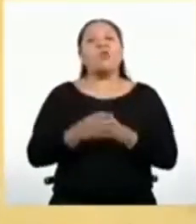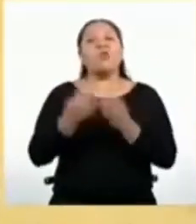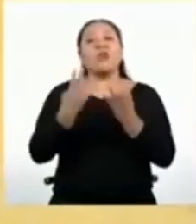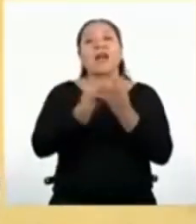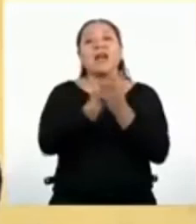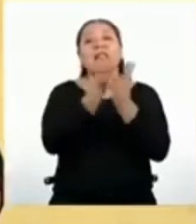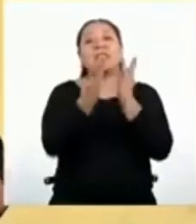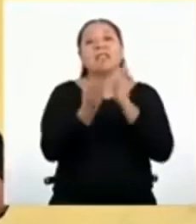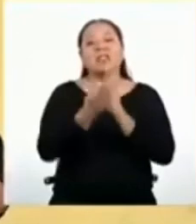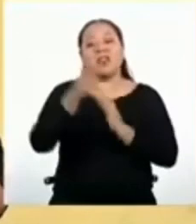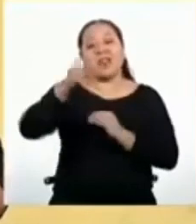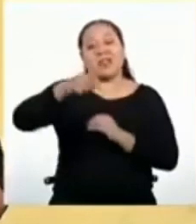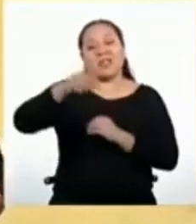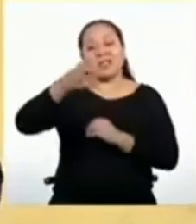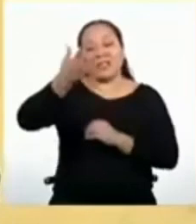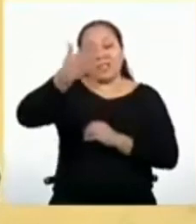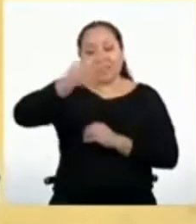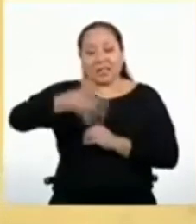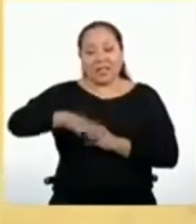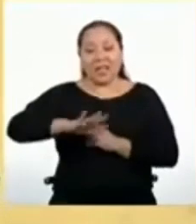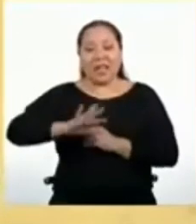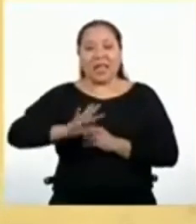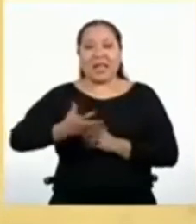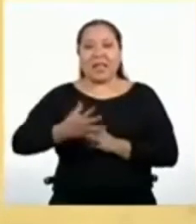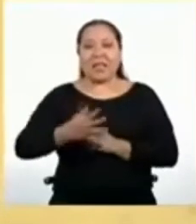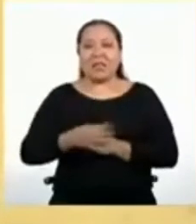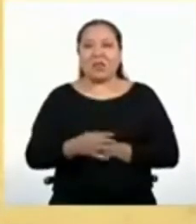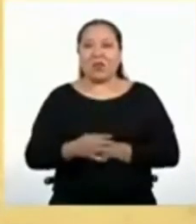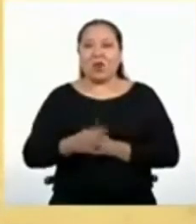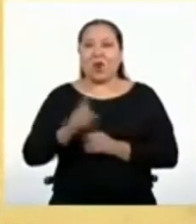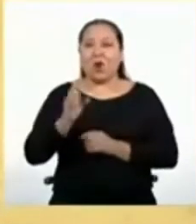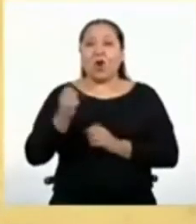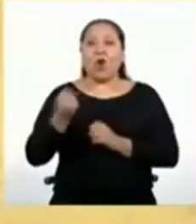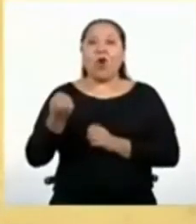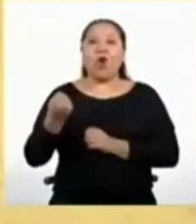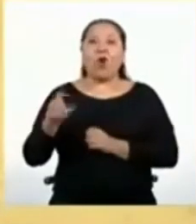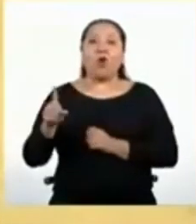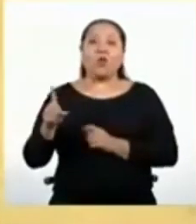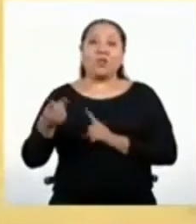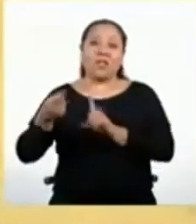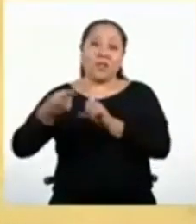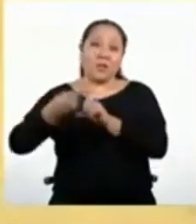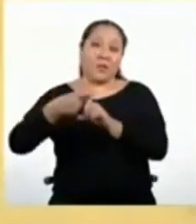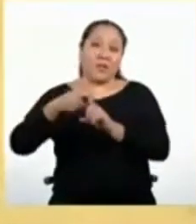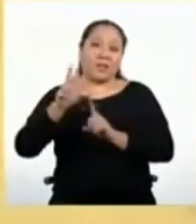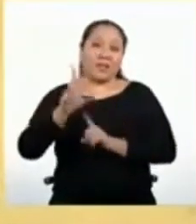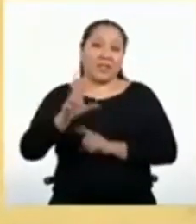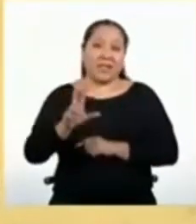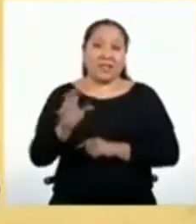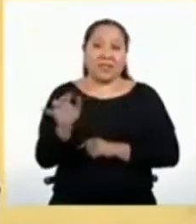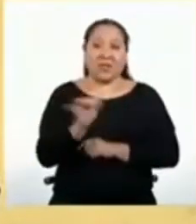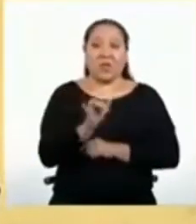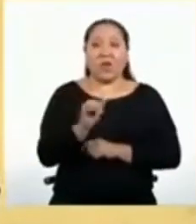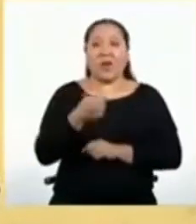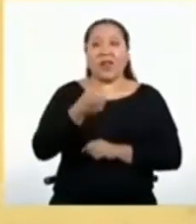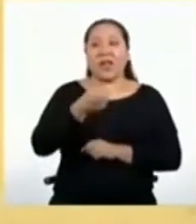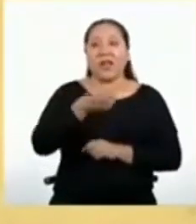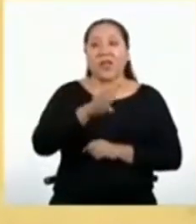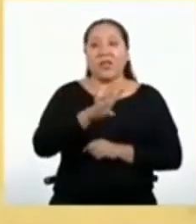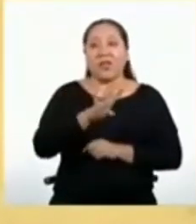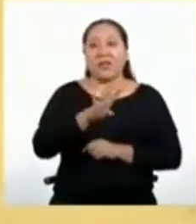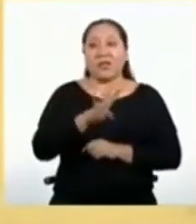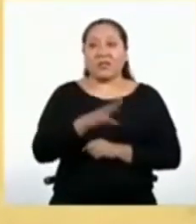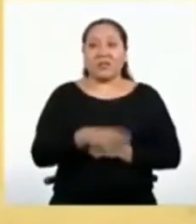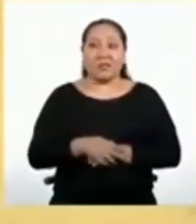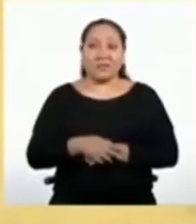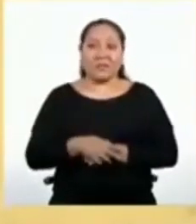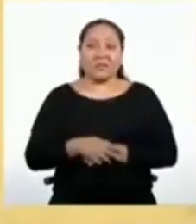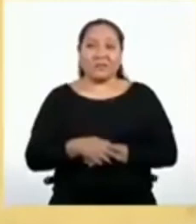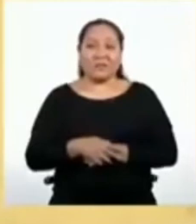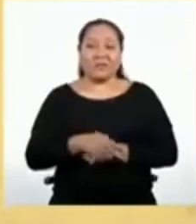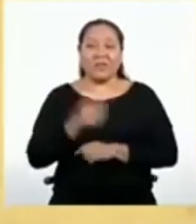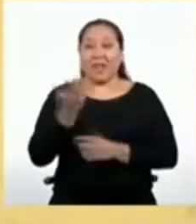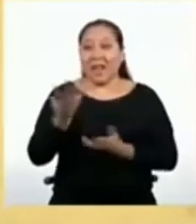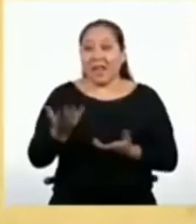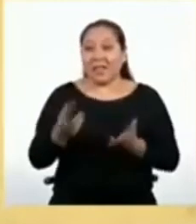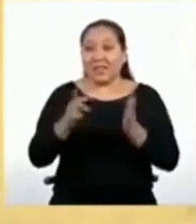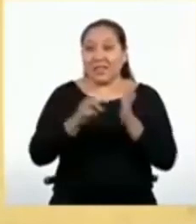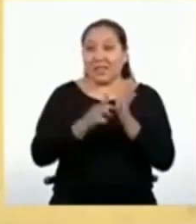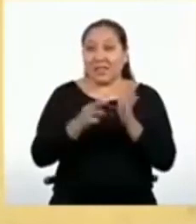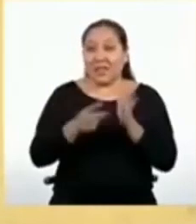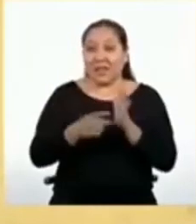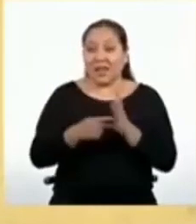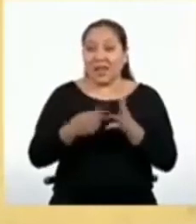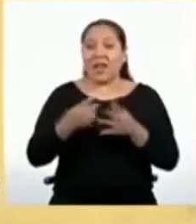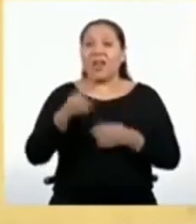requieren para el quinto piso, que sería 11 más 3 igual 14. Entonces, la cantidad